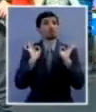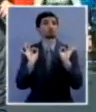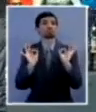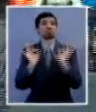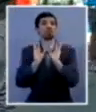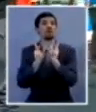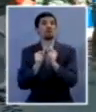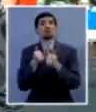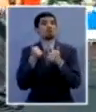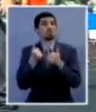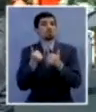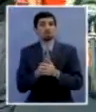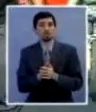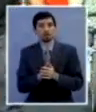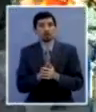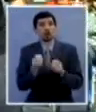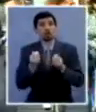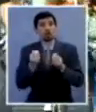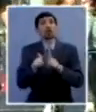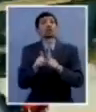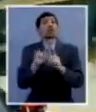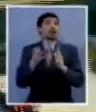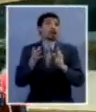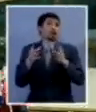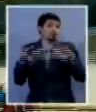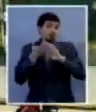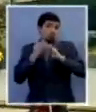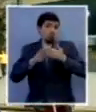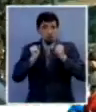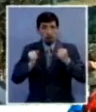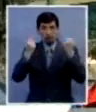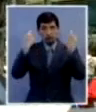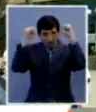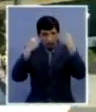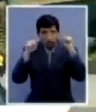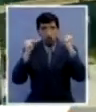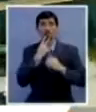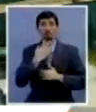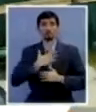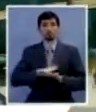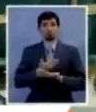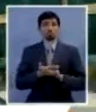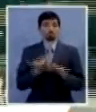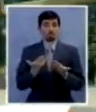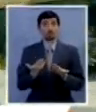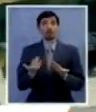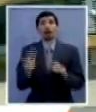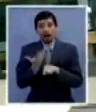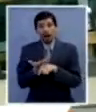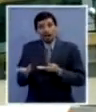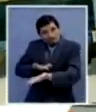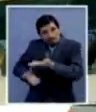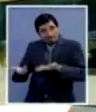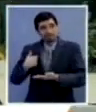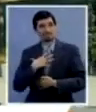familia. Creo que estos espacios son fundamentales para que la comunidad pueda hacer deporte, la vida sana es algo importante, integra generaciones, yo con